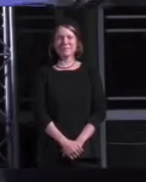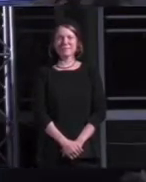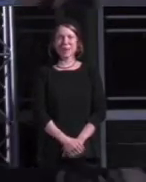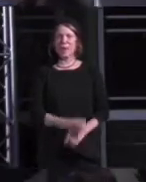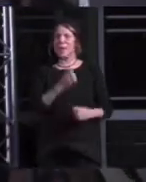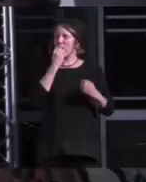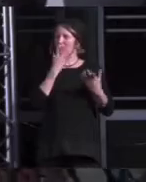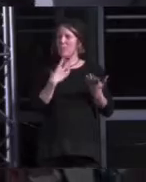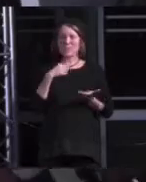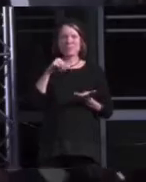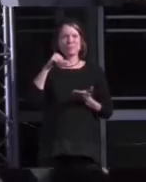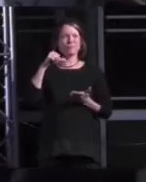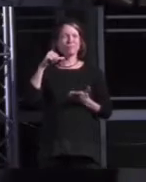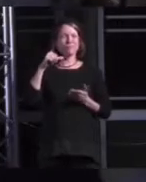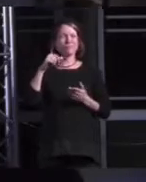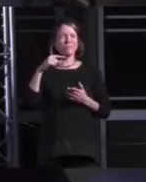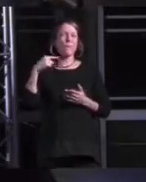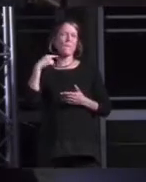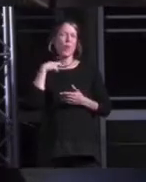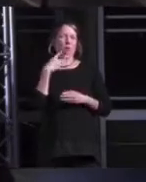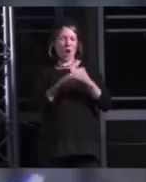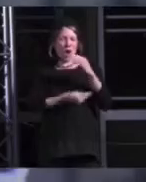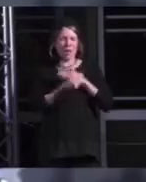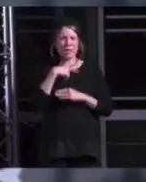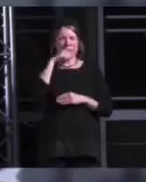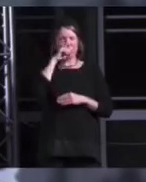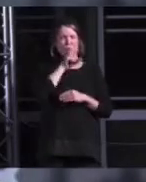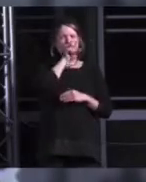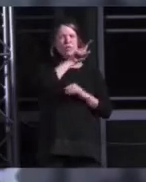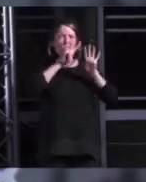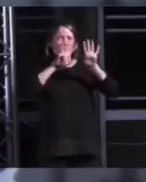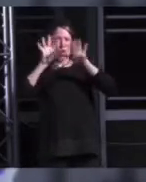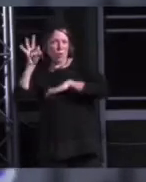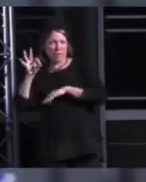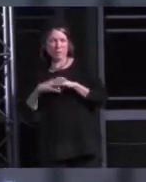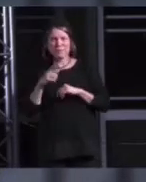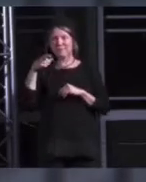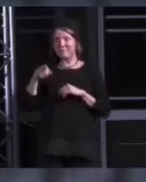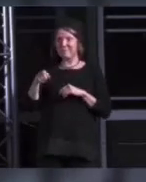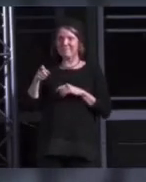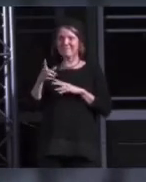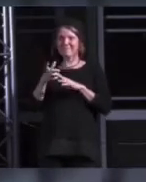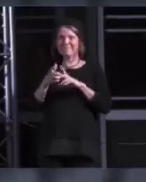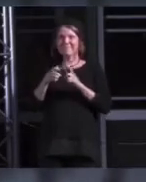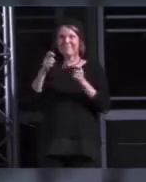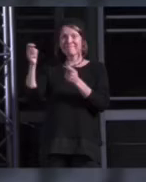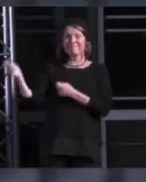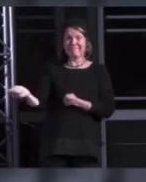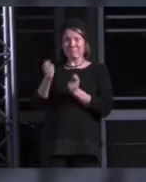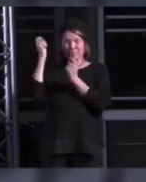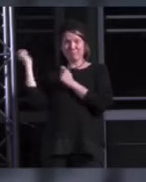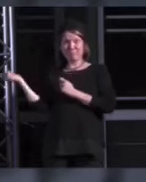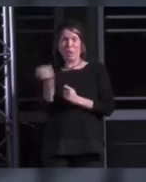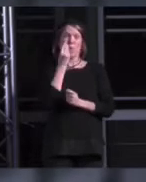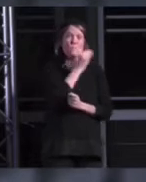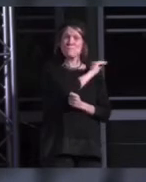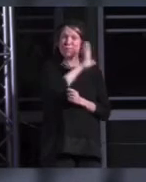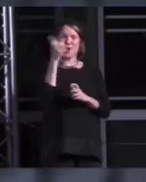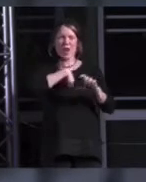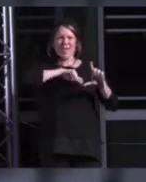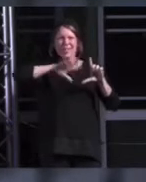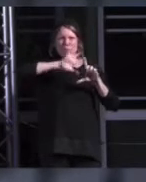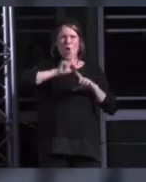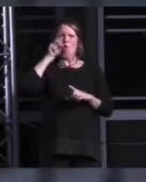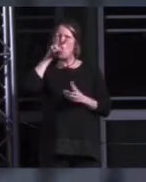Bueno, pues nacido en la localidad de Montijo en 1990, es el mejor lanzador de martillo de la historia de España, 12